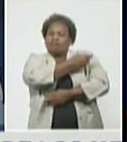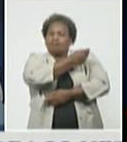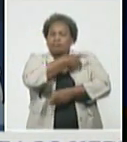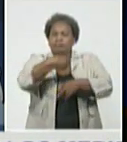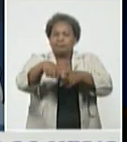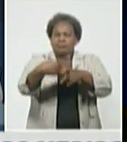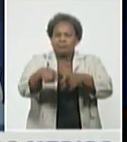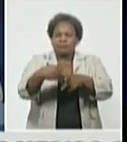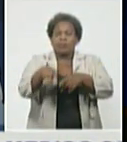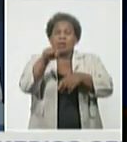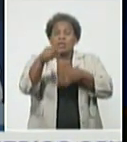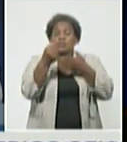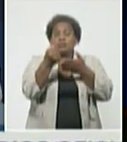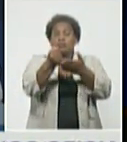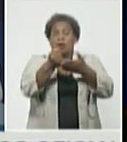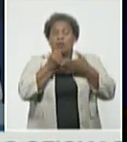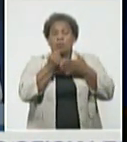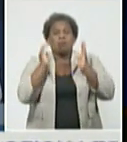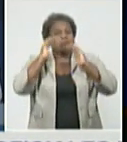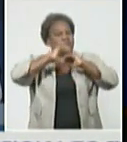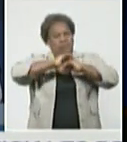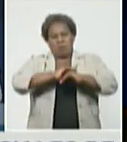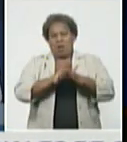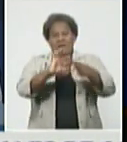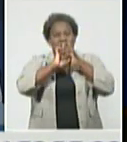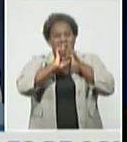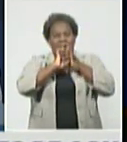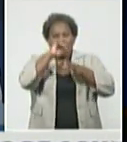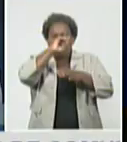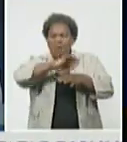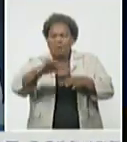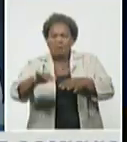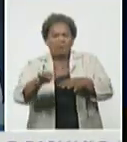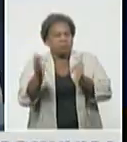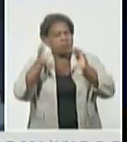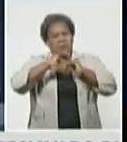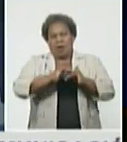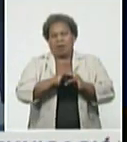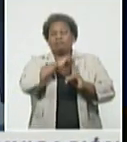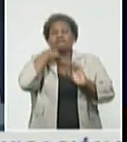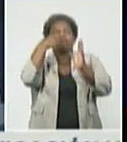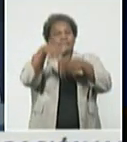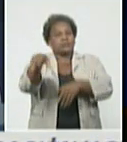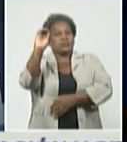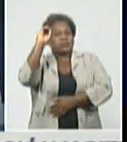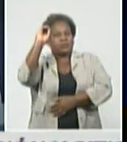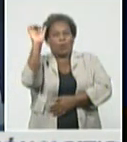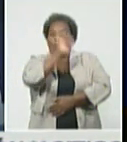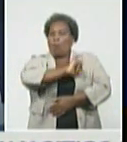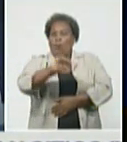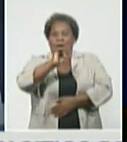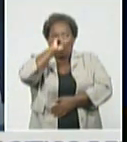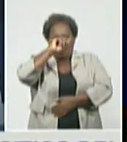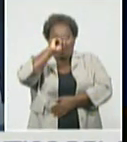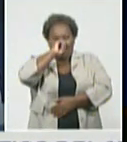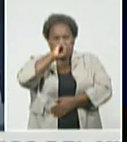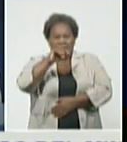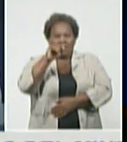nos permiten no haber tenido casos graves y mucho menos casos fallecidos en edades pediátricas.